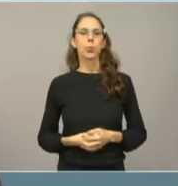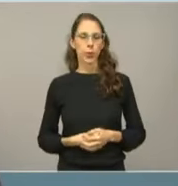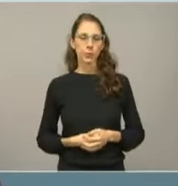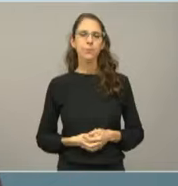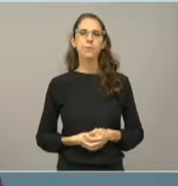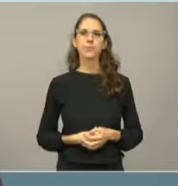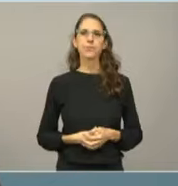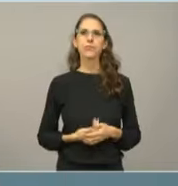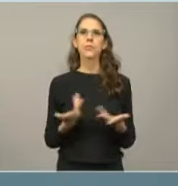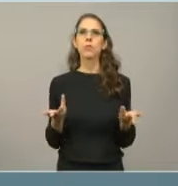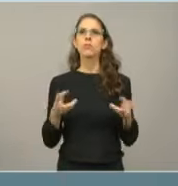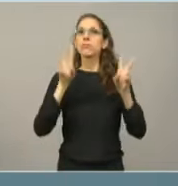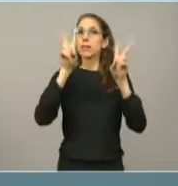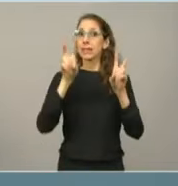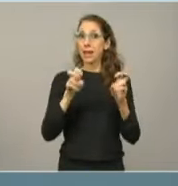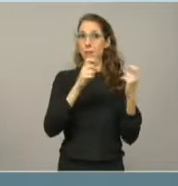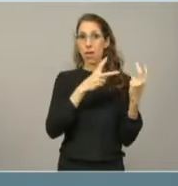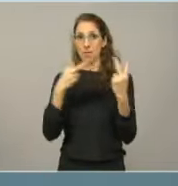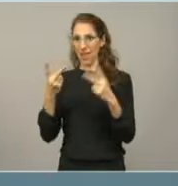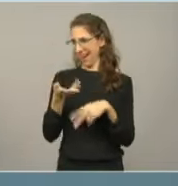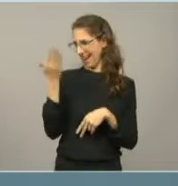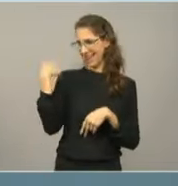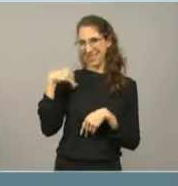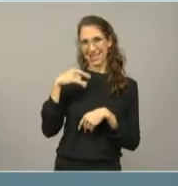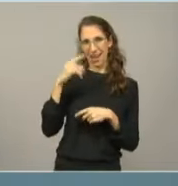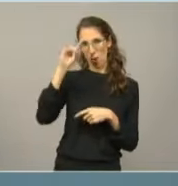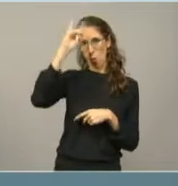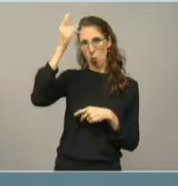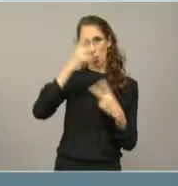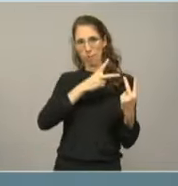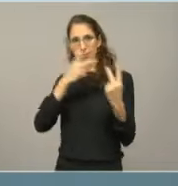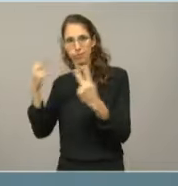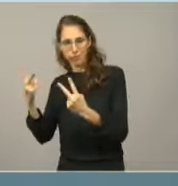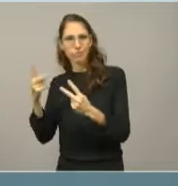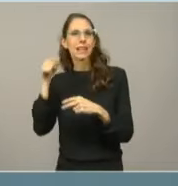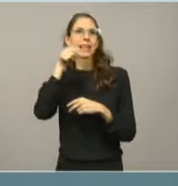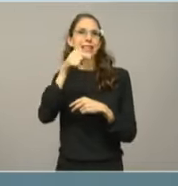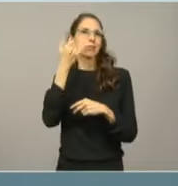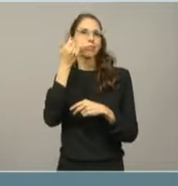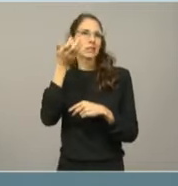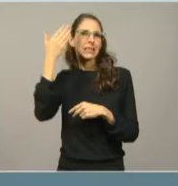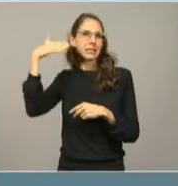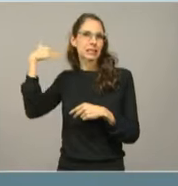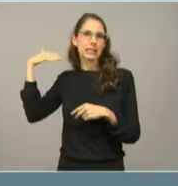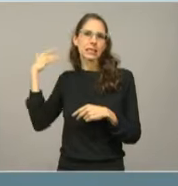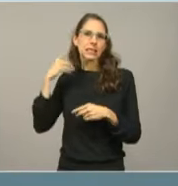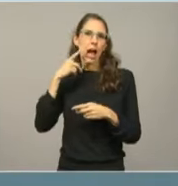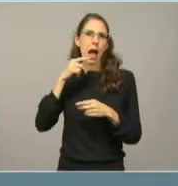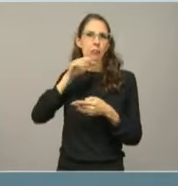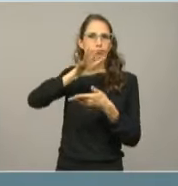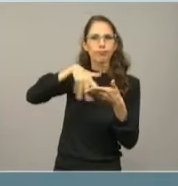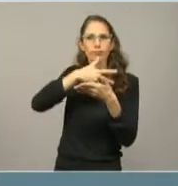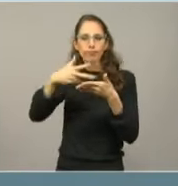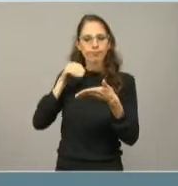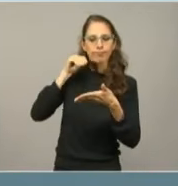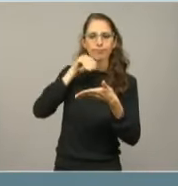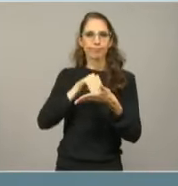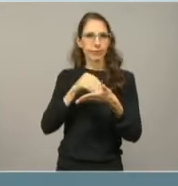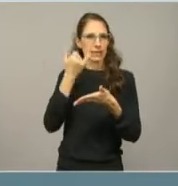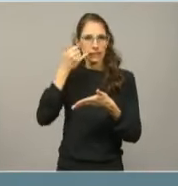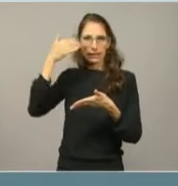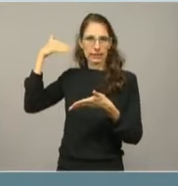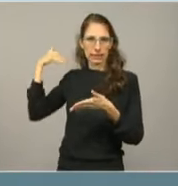bien respecto del viaje de ayer eh a Uruguay era un viaje que teníamos eh previsto hacer